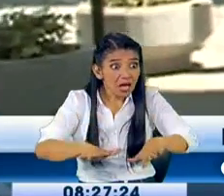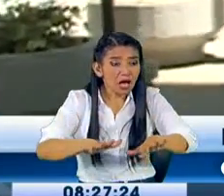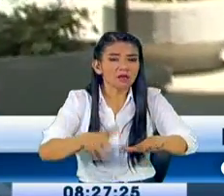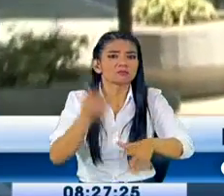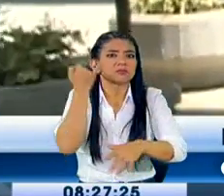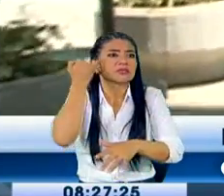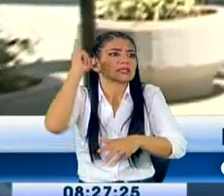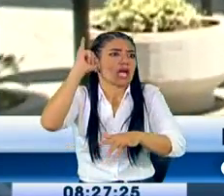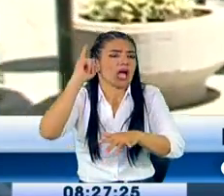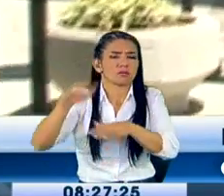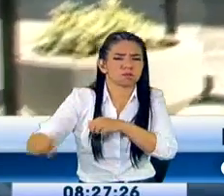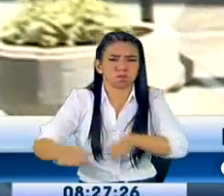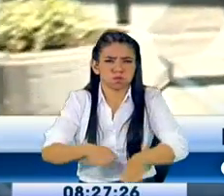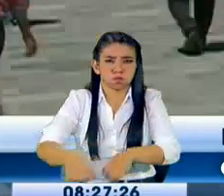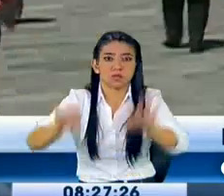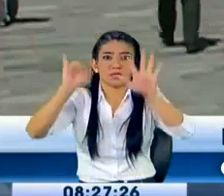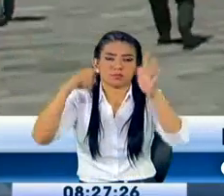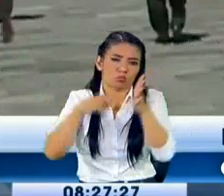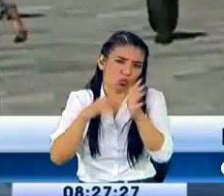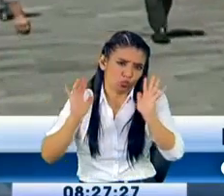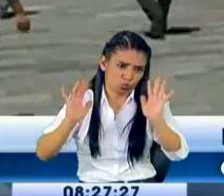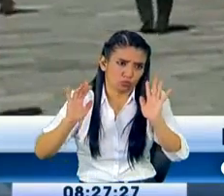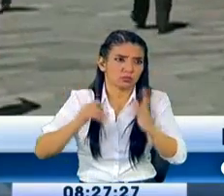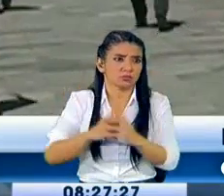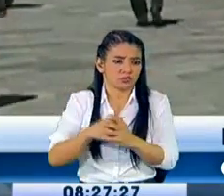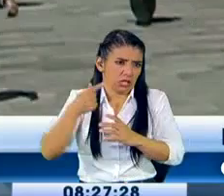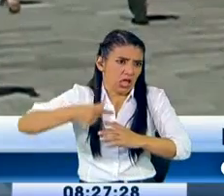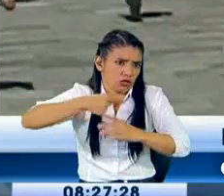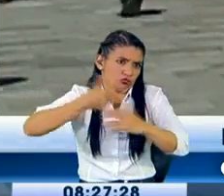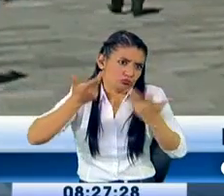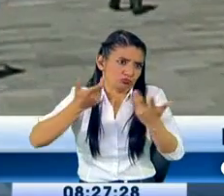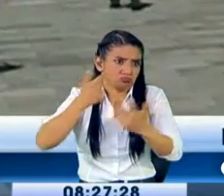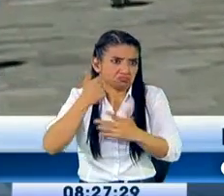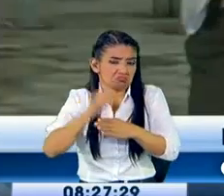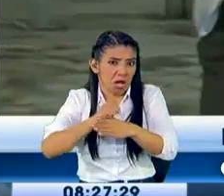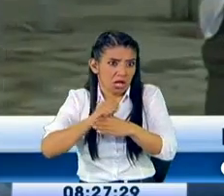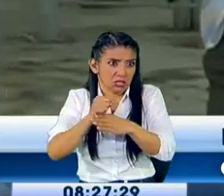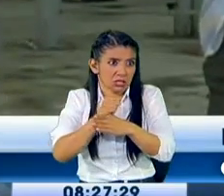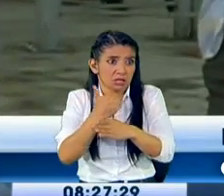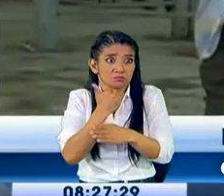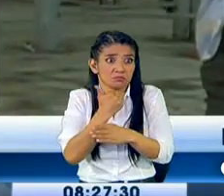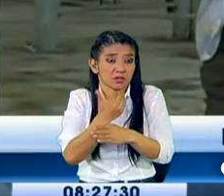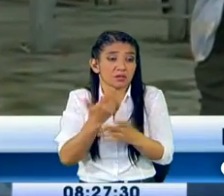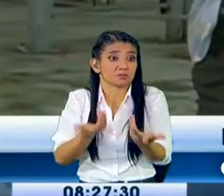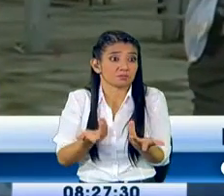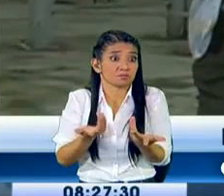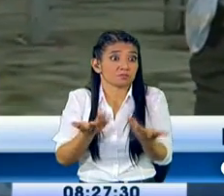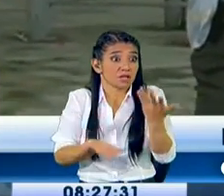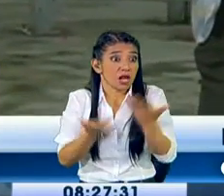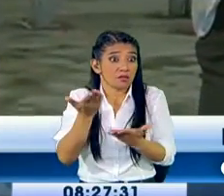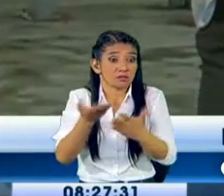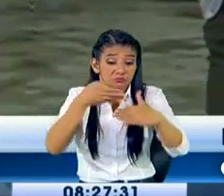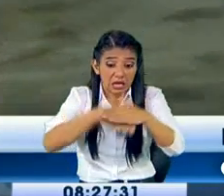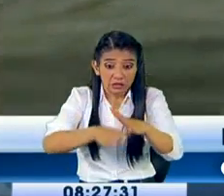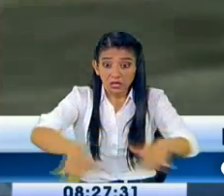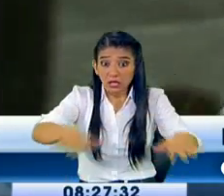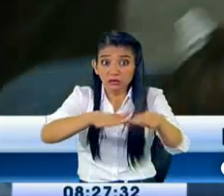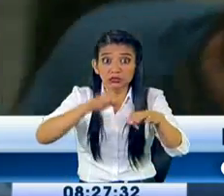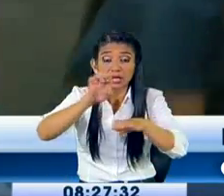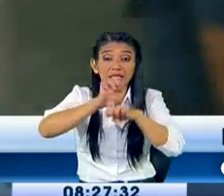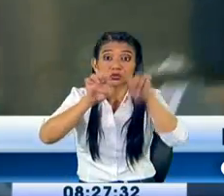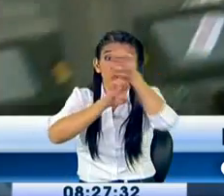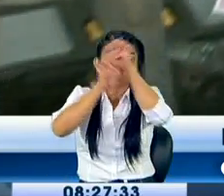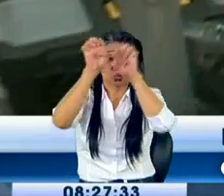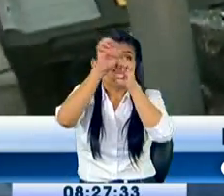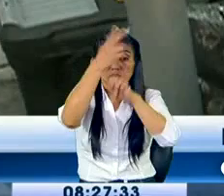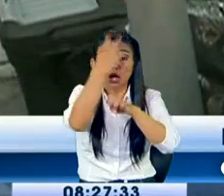dar atención a personas heridas y con discapacidad desde el momento de la emergencia. Tiene el adiestramiento adecuado para brindarle